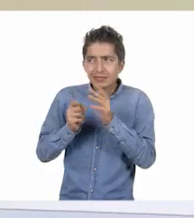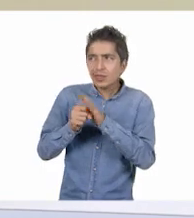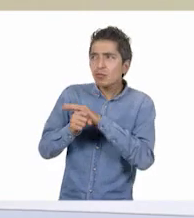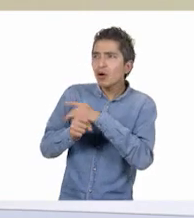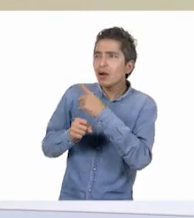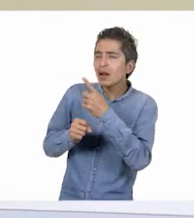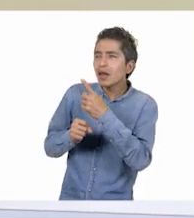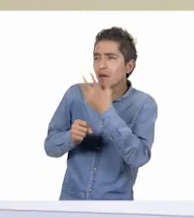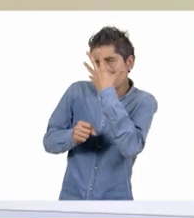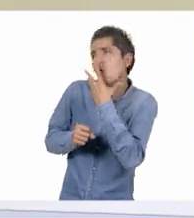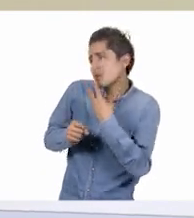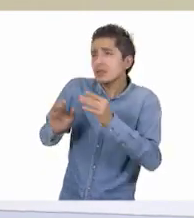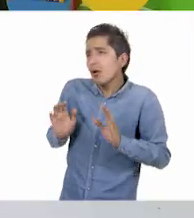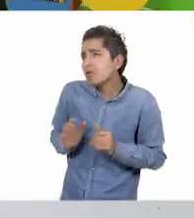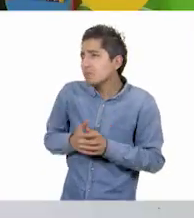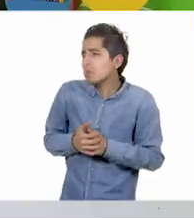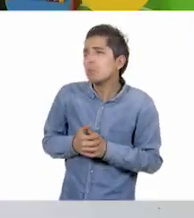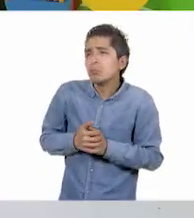Porque es bonito.